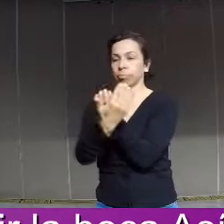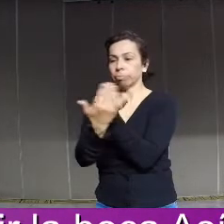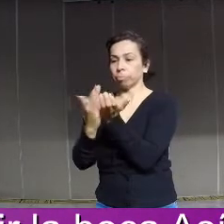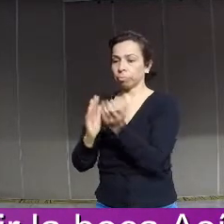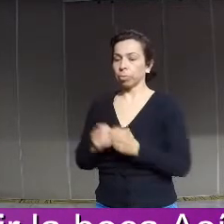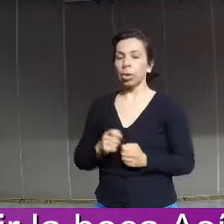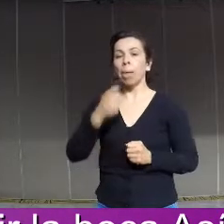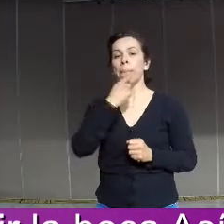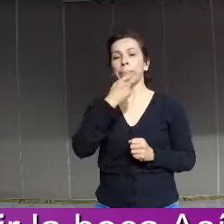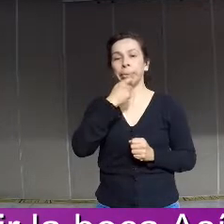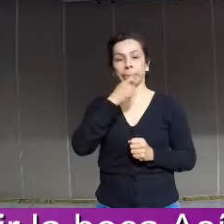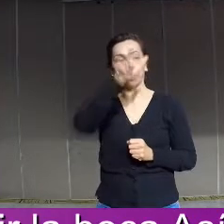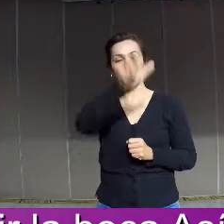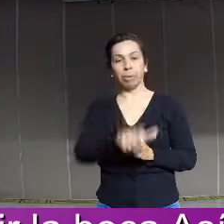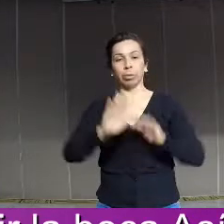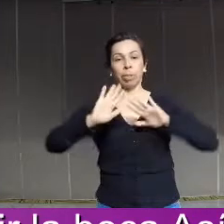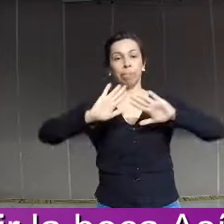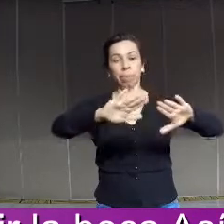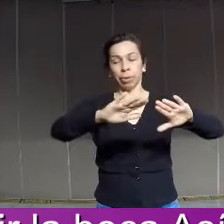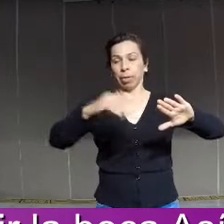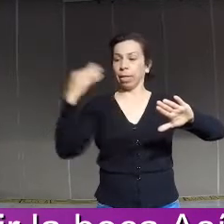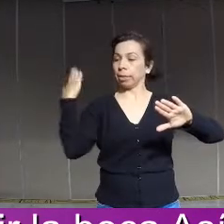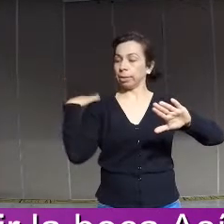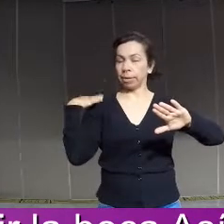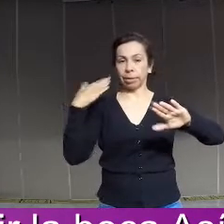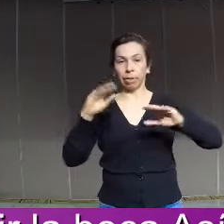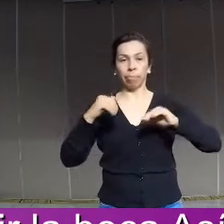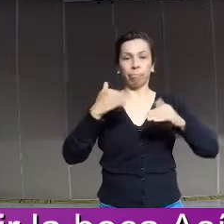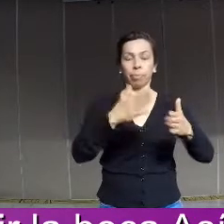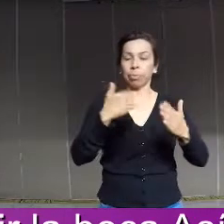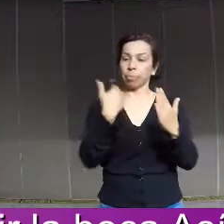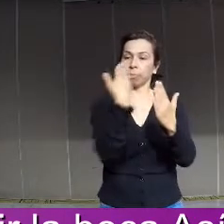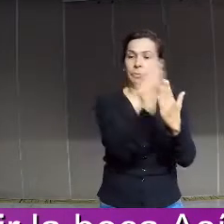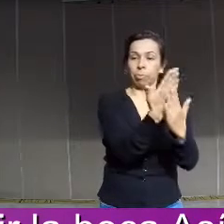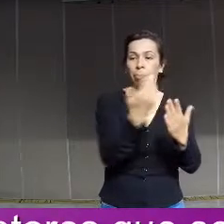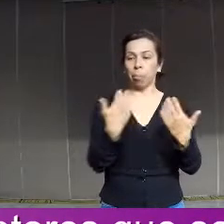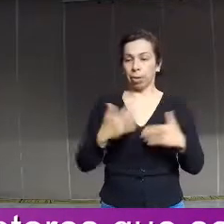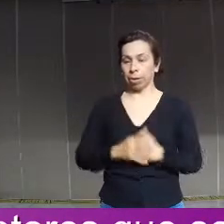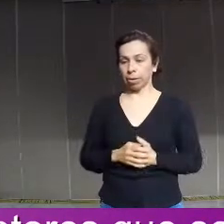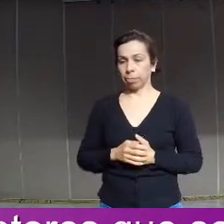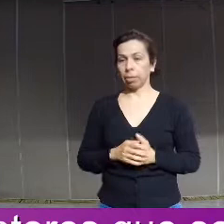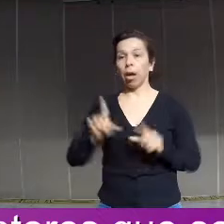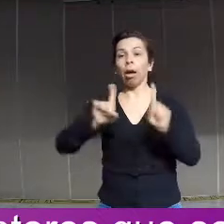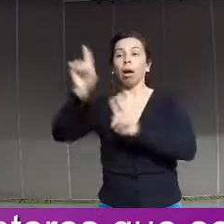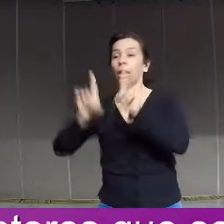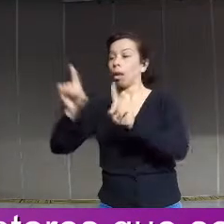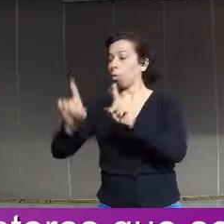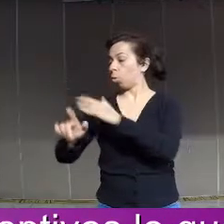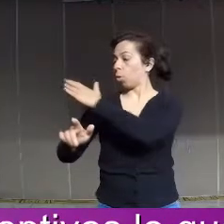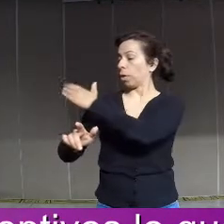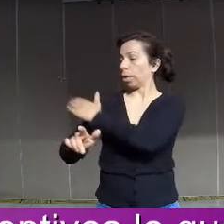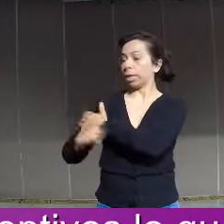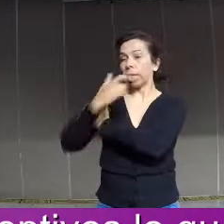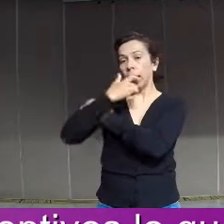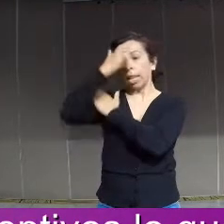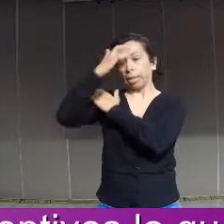mí me empuja, mis receptores propioceptivos hacen que yo me vaya para adelante. Si alguien a mí me toca con la mano caliente, eso es más